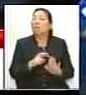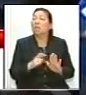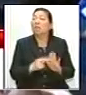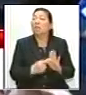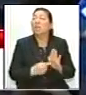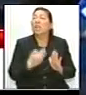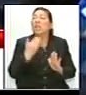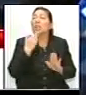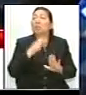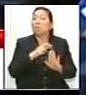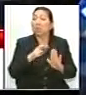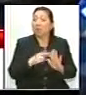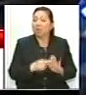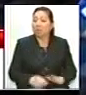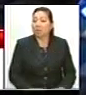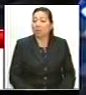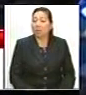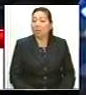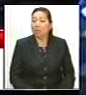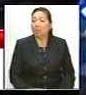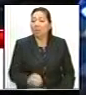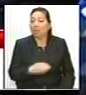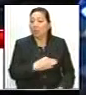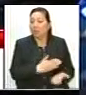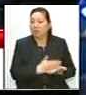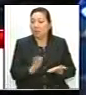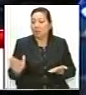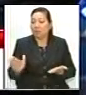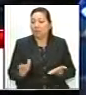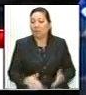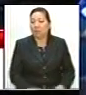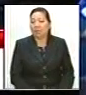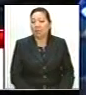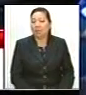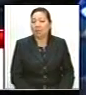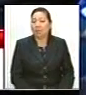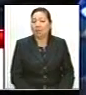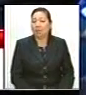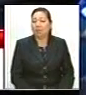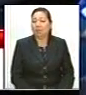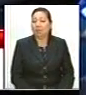¿De quién es ese proyecto? De un Avenger, sáquelo de la agenda.